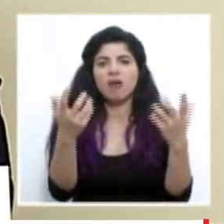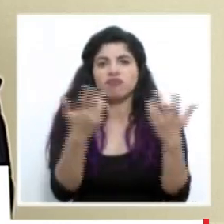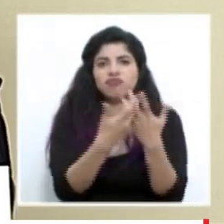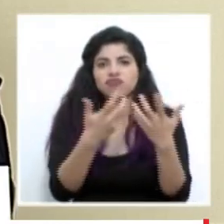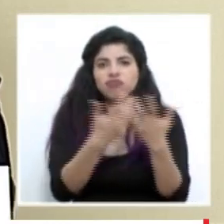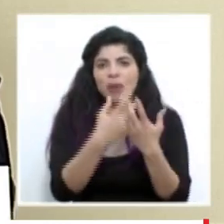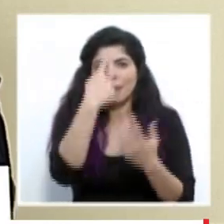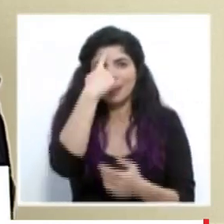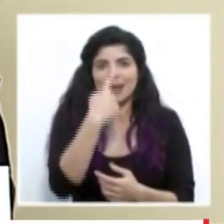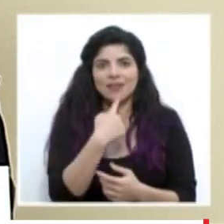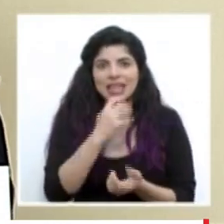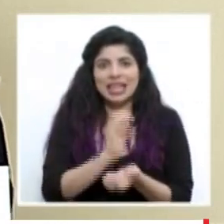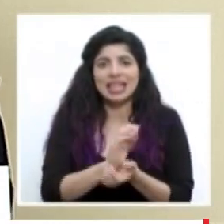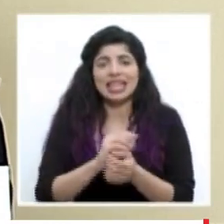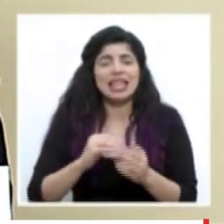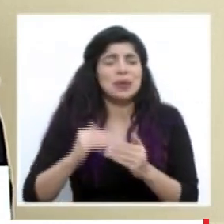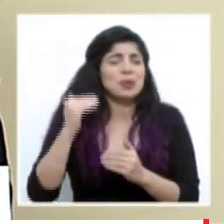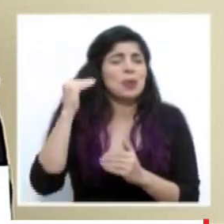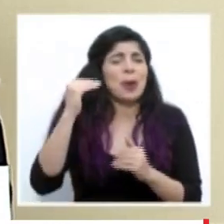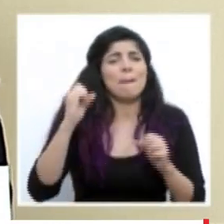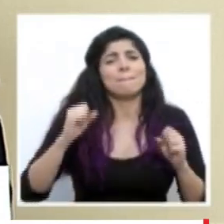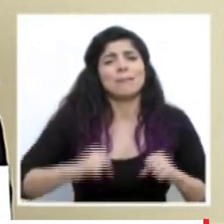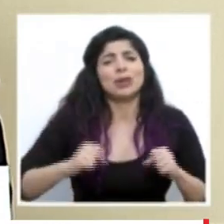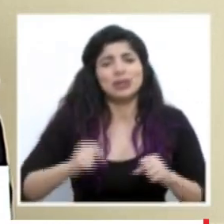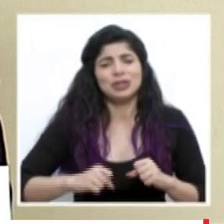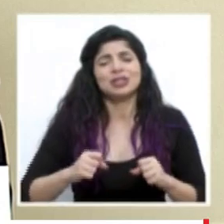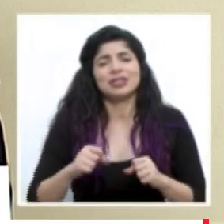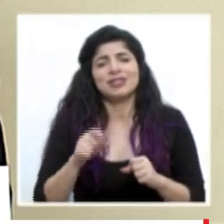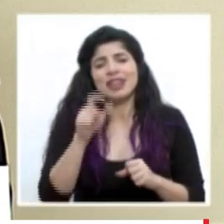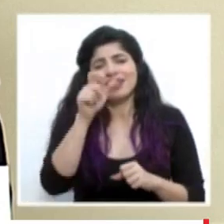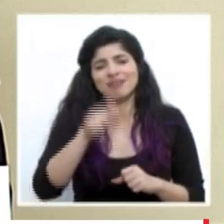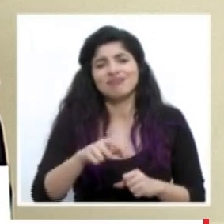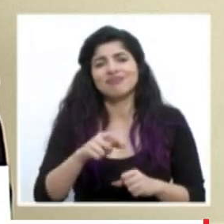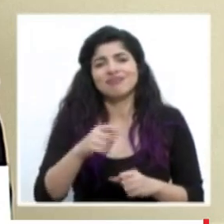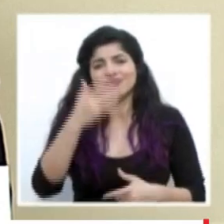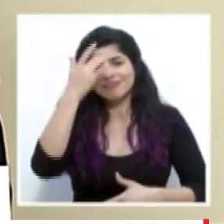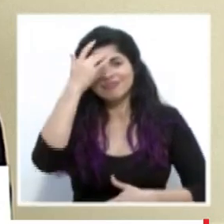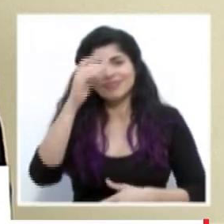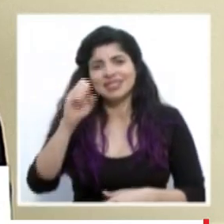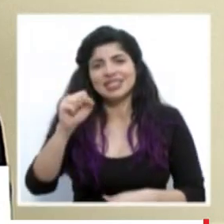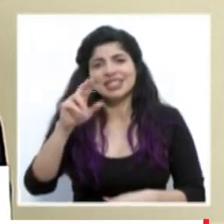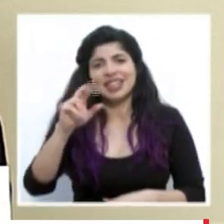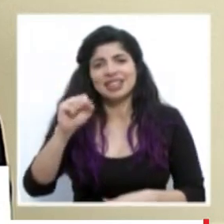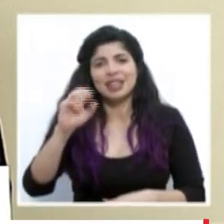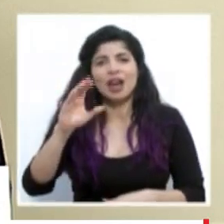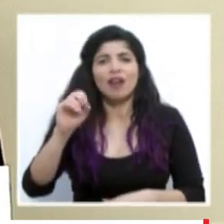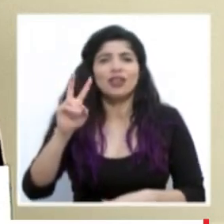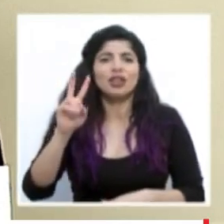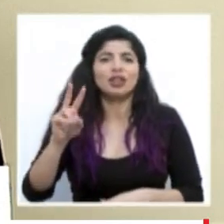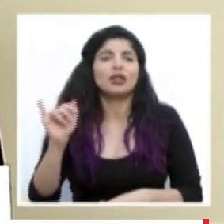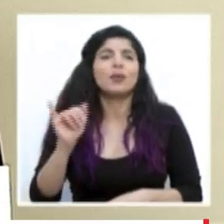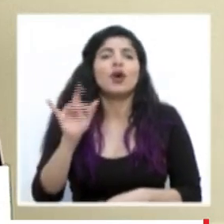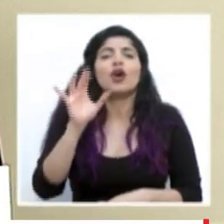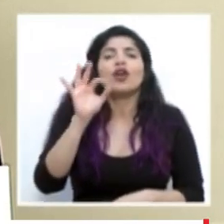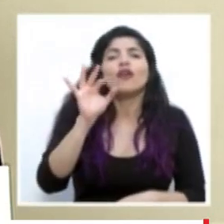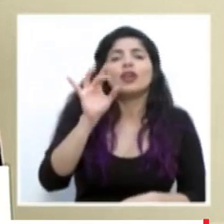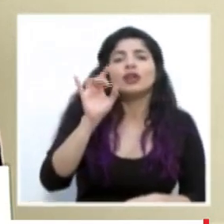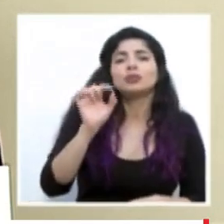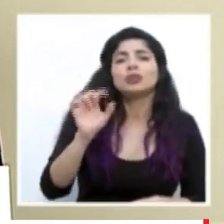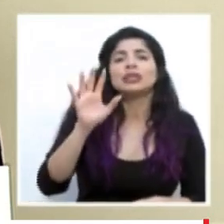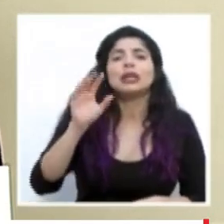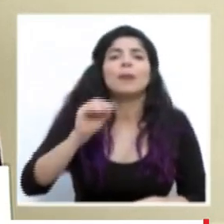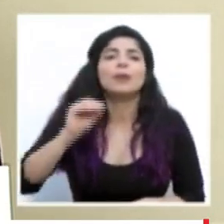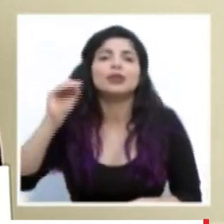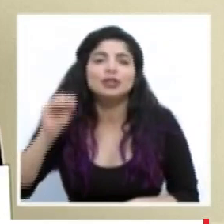compatible y es altísimamente probable que se trate justamente del SARS-CoV-2. Ahí es como casi que